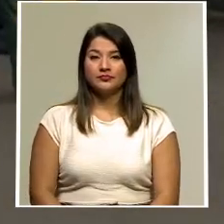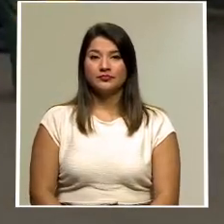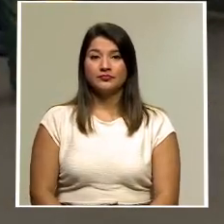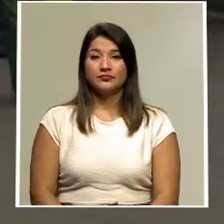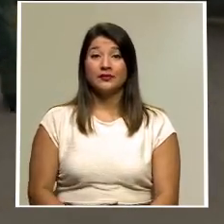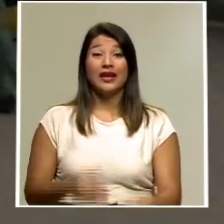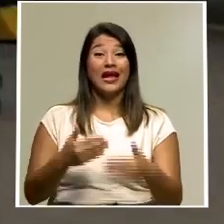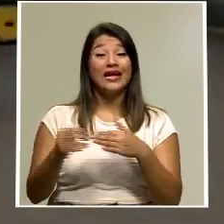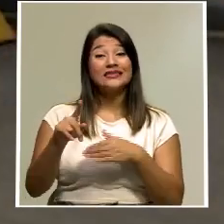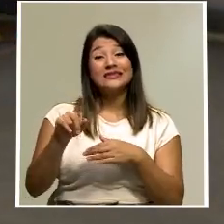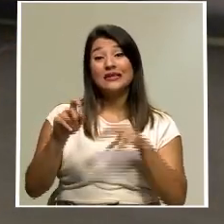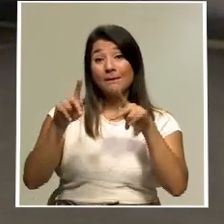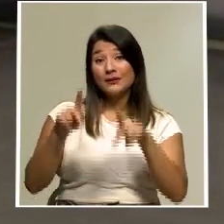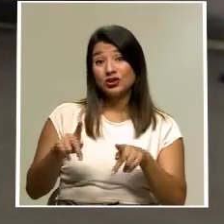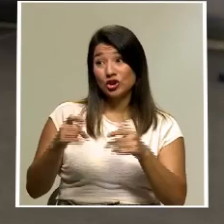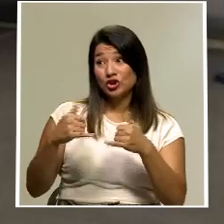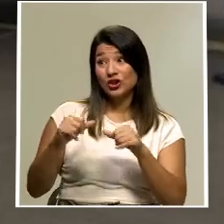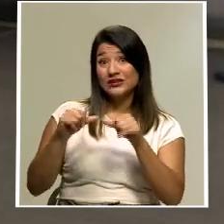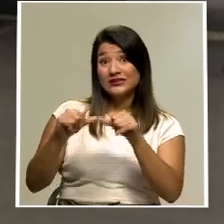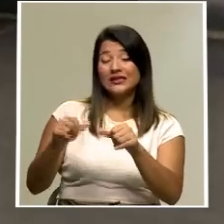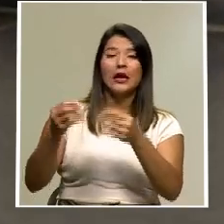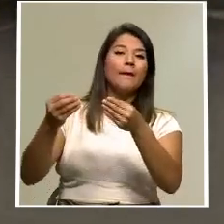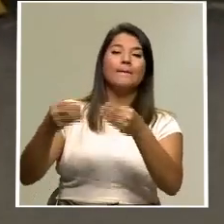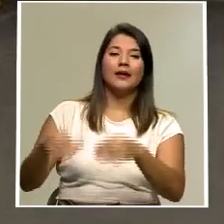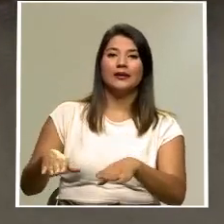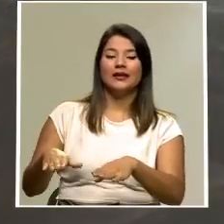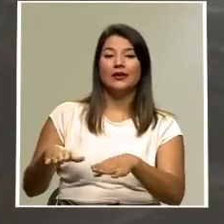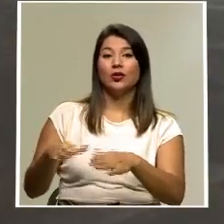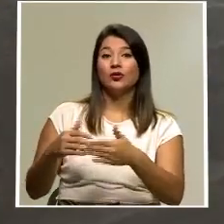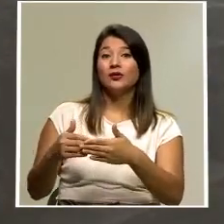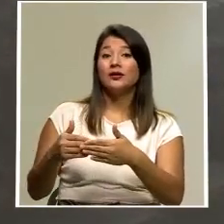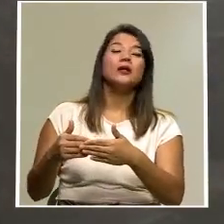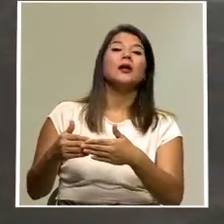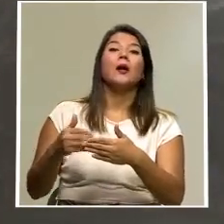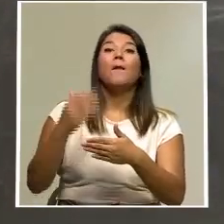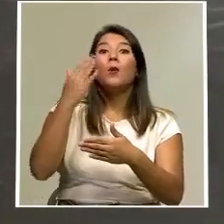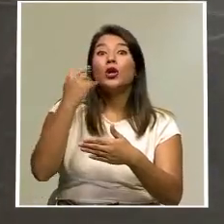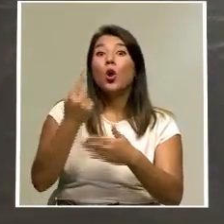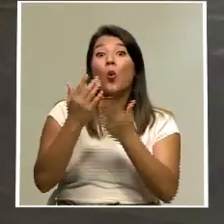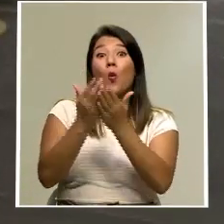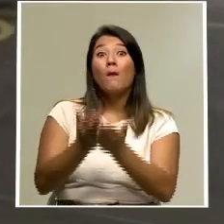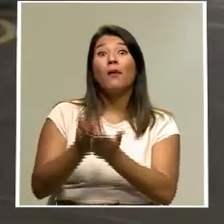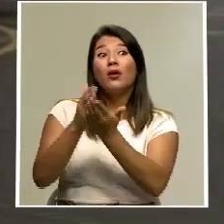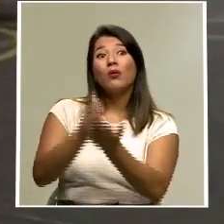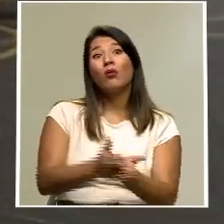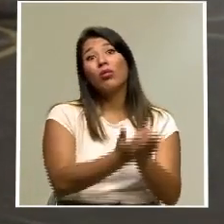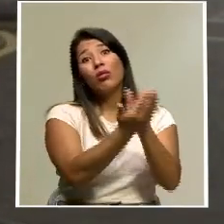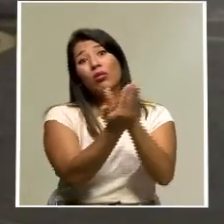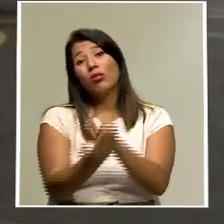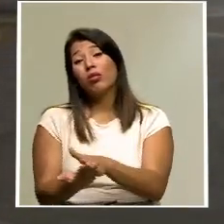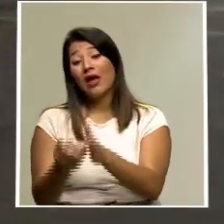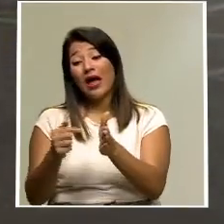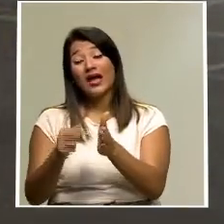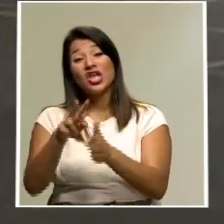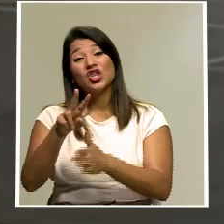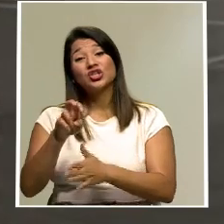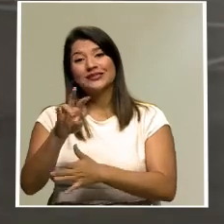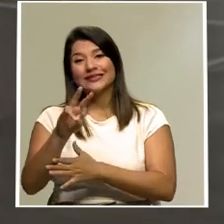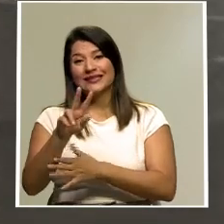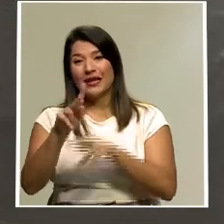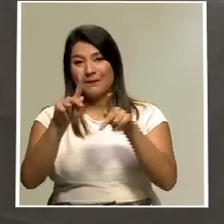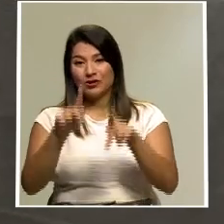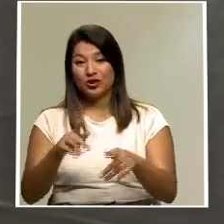Casi un centenar de personas estaban desaparecidas luego del naufragio de un barco con 273 personas a bordo frente a las